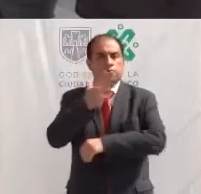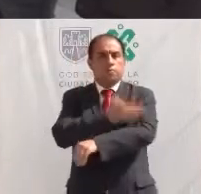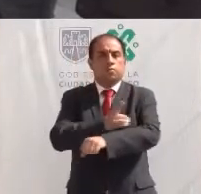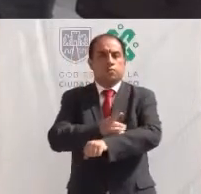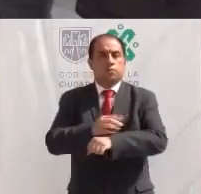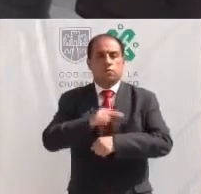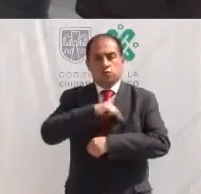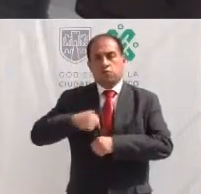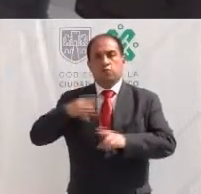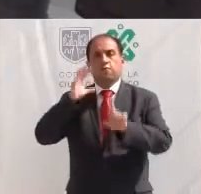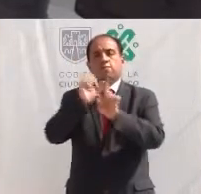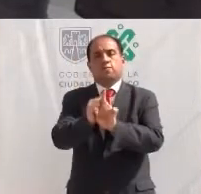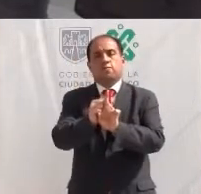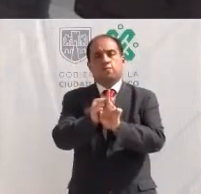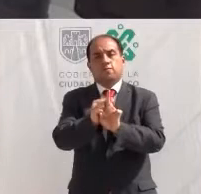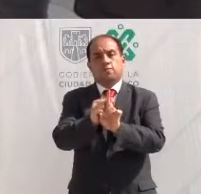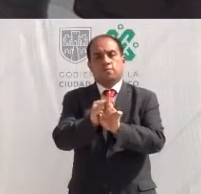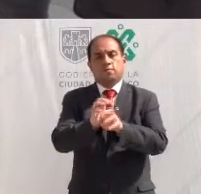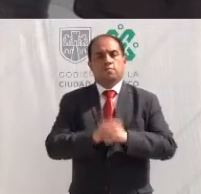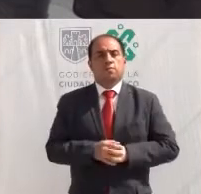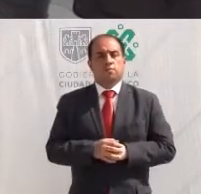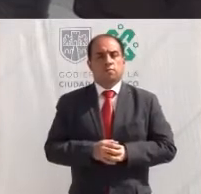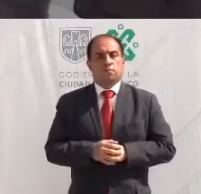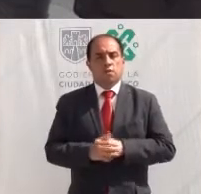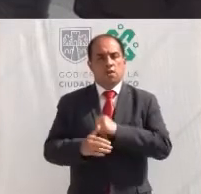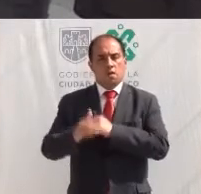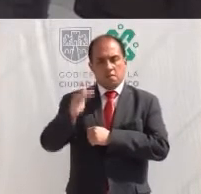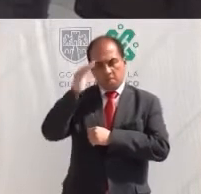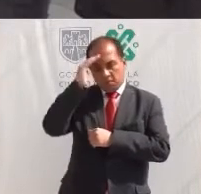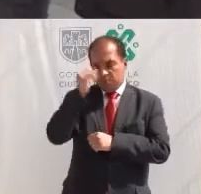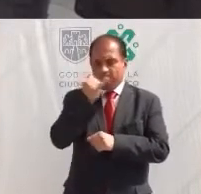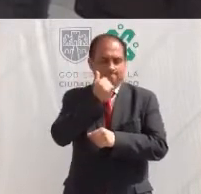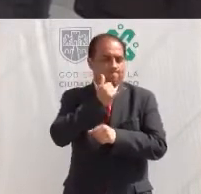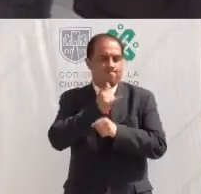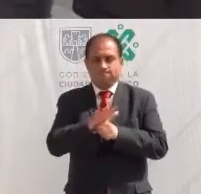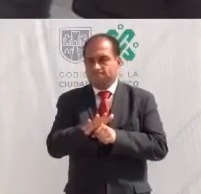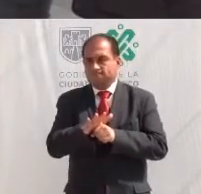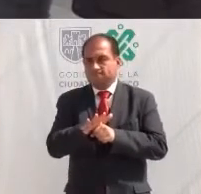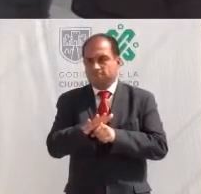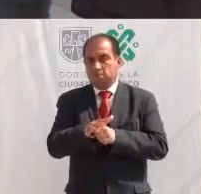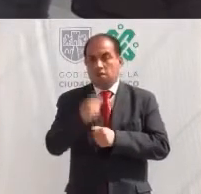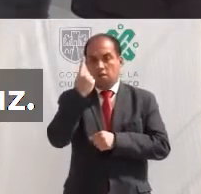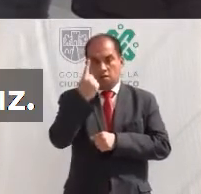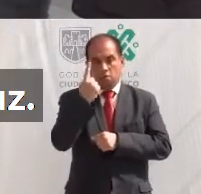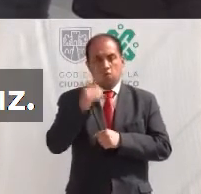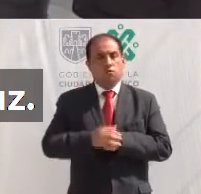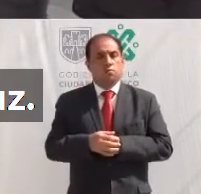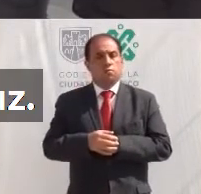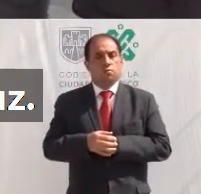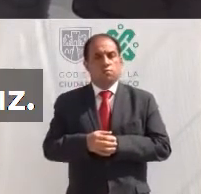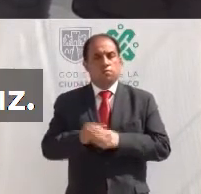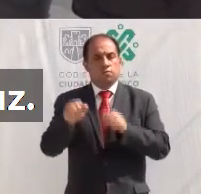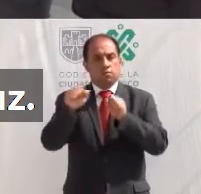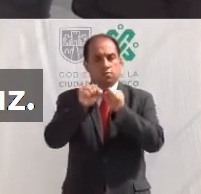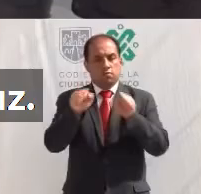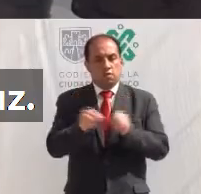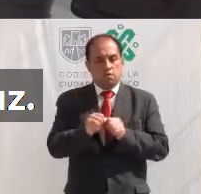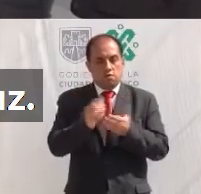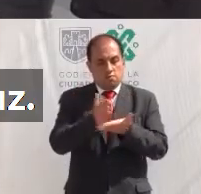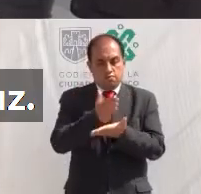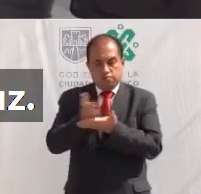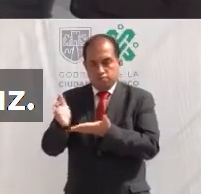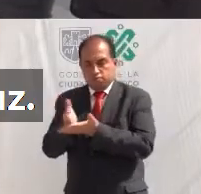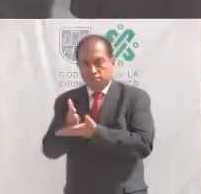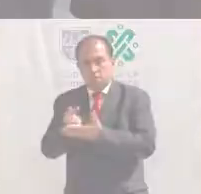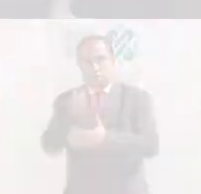del país donde se tiene una situación a la baja en los contagios de la enfermedad que causa del virus sars cop 2 como campeche yucatán chiapas